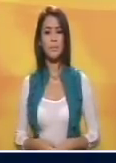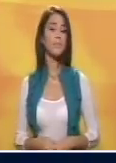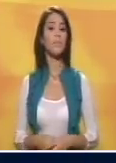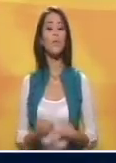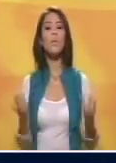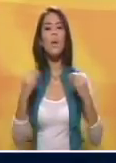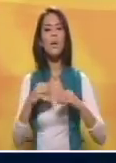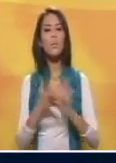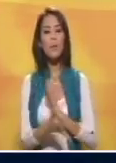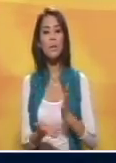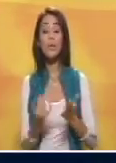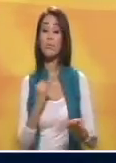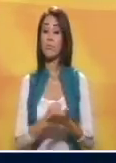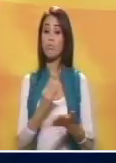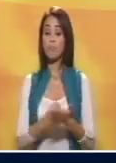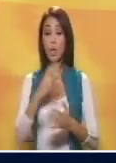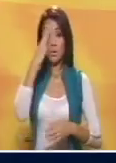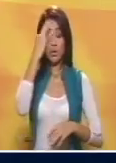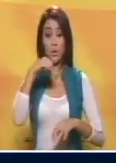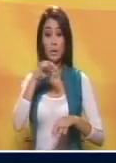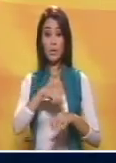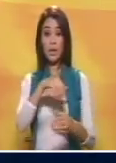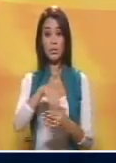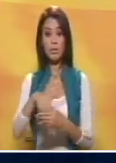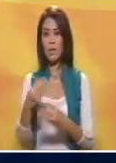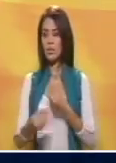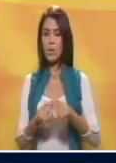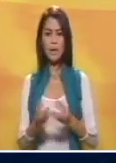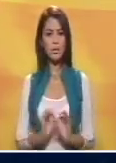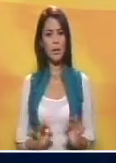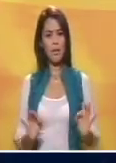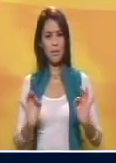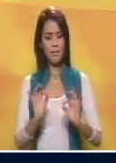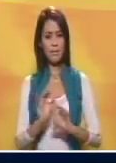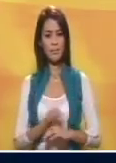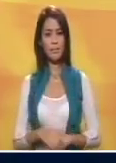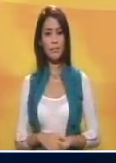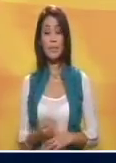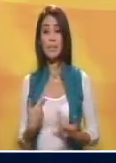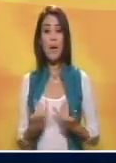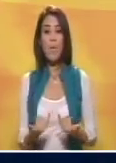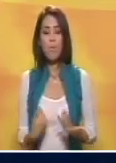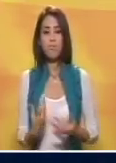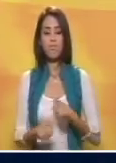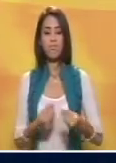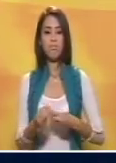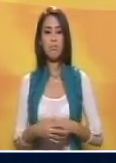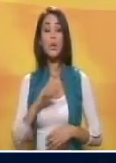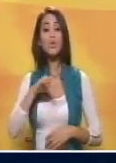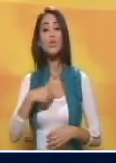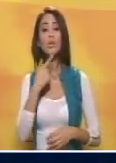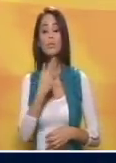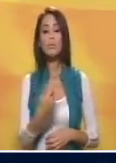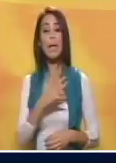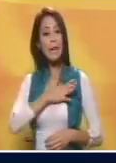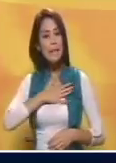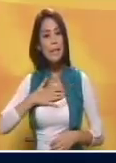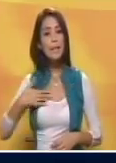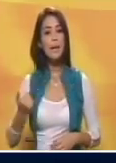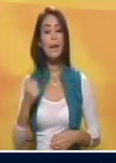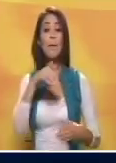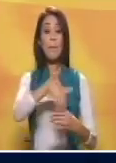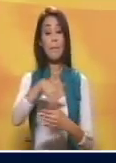acuerdo era renovar el Consejo Nacional Electoral, y eso no ha ocurrido y no va a ocurrir. Así que nosotros lo hemos dicho, queremos ir